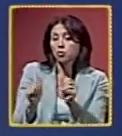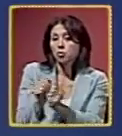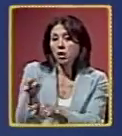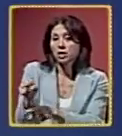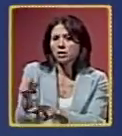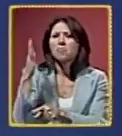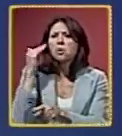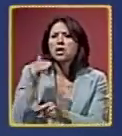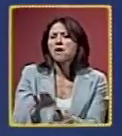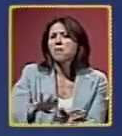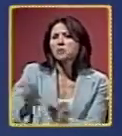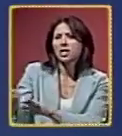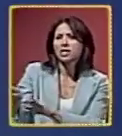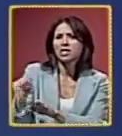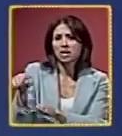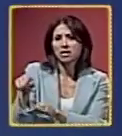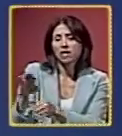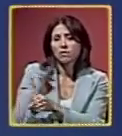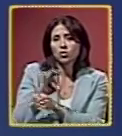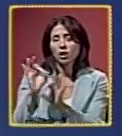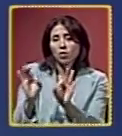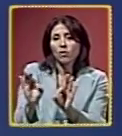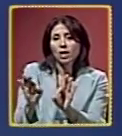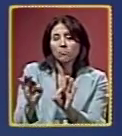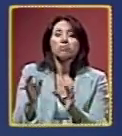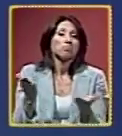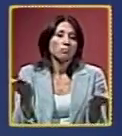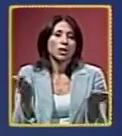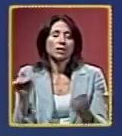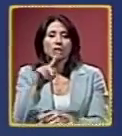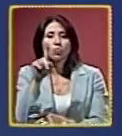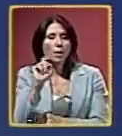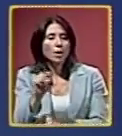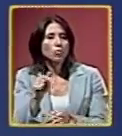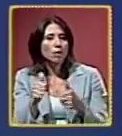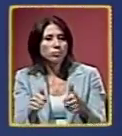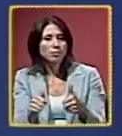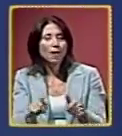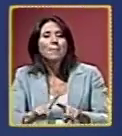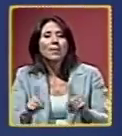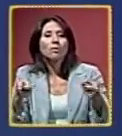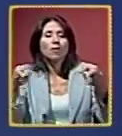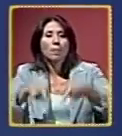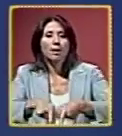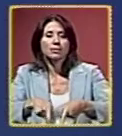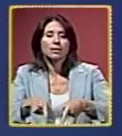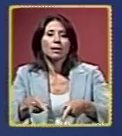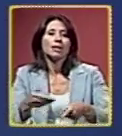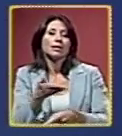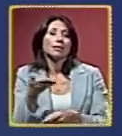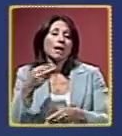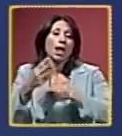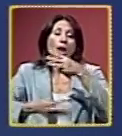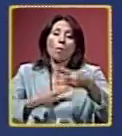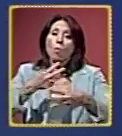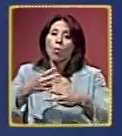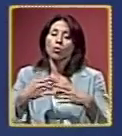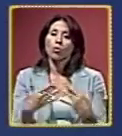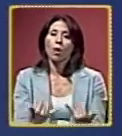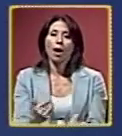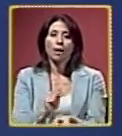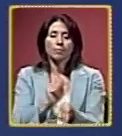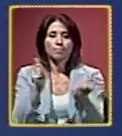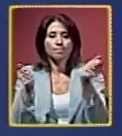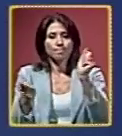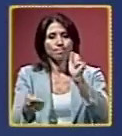deshacer de lo que está funcionando bien? Pues es una pregunta válida. Lo que pasa es que el mundo cambió y